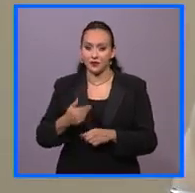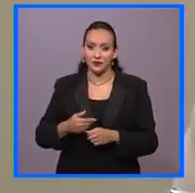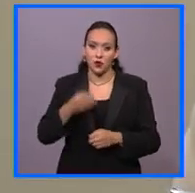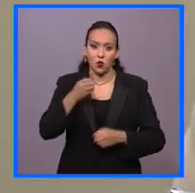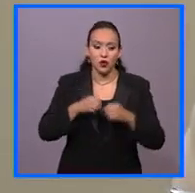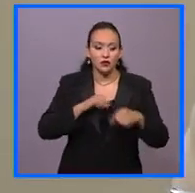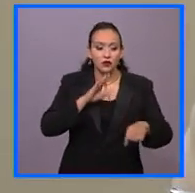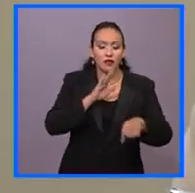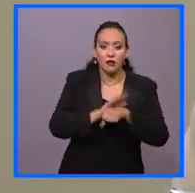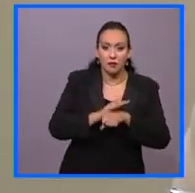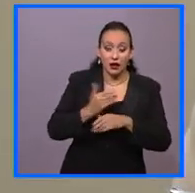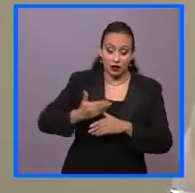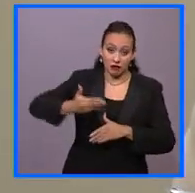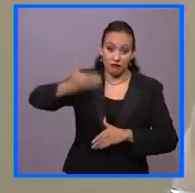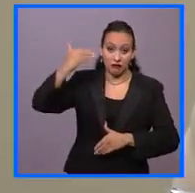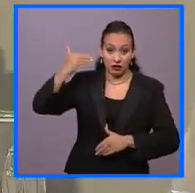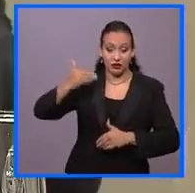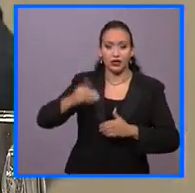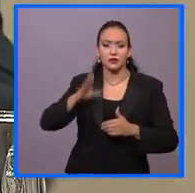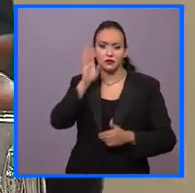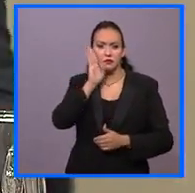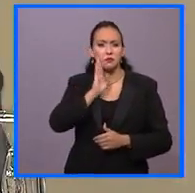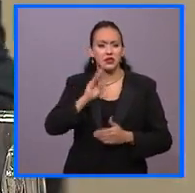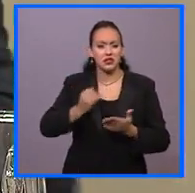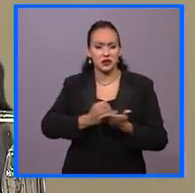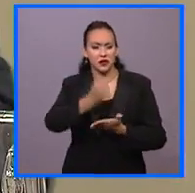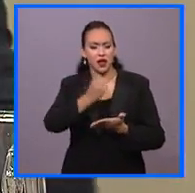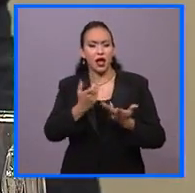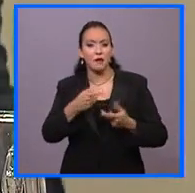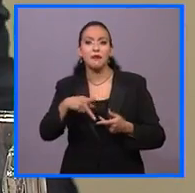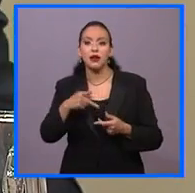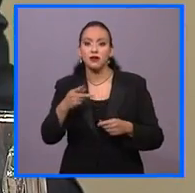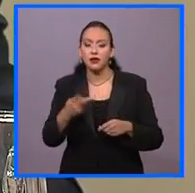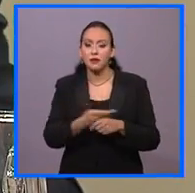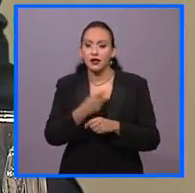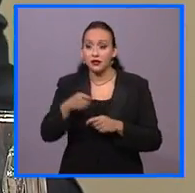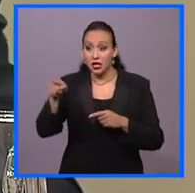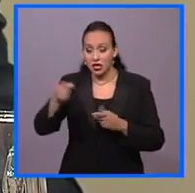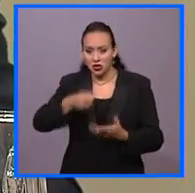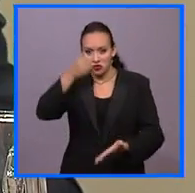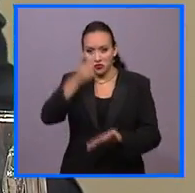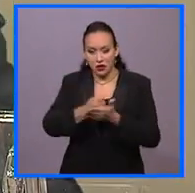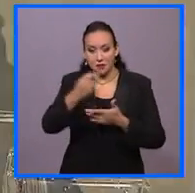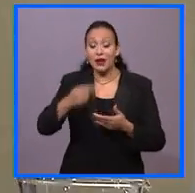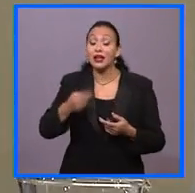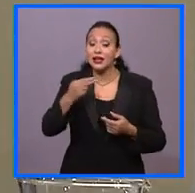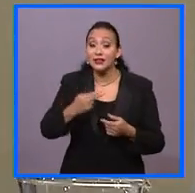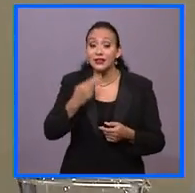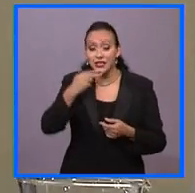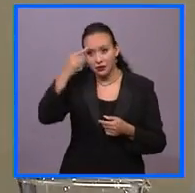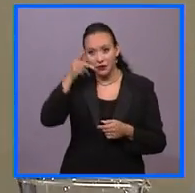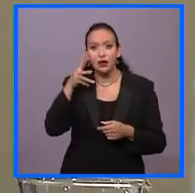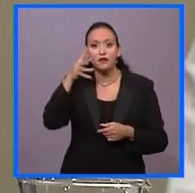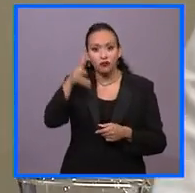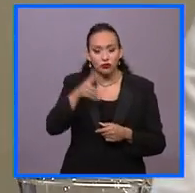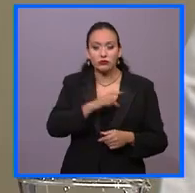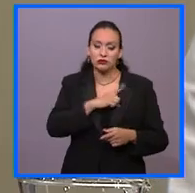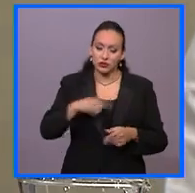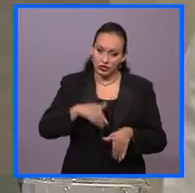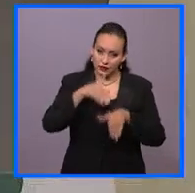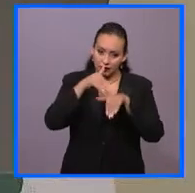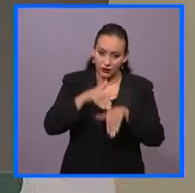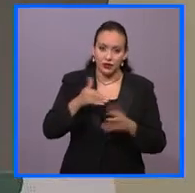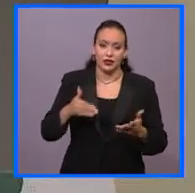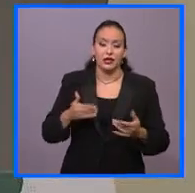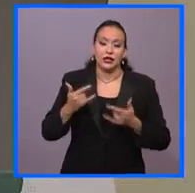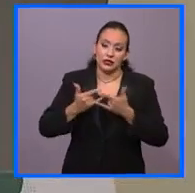amparo. Así lo advirtieron los participantes del Seminario Permanente sobre Acceso a la Justicia, la impartición del precedente